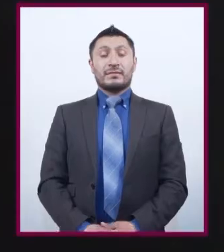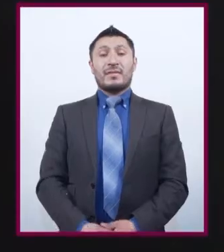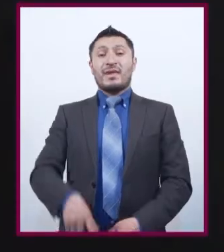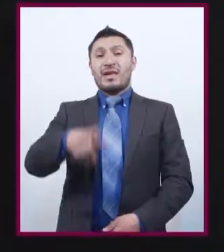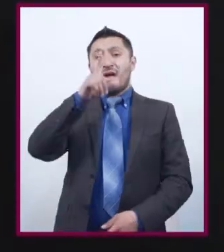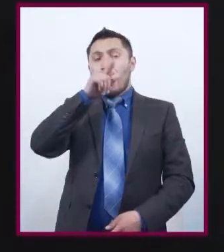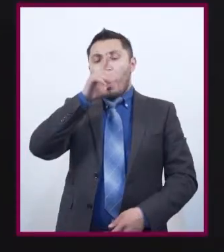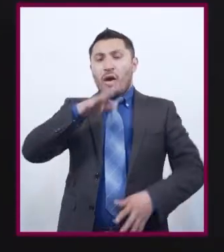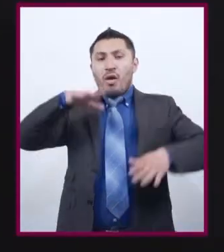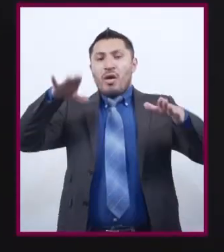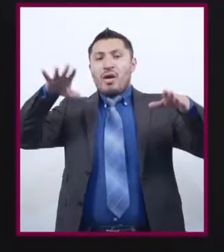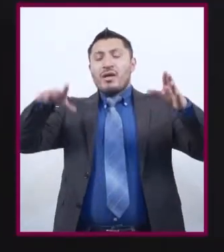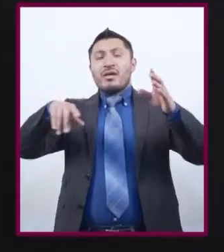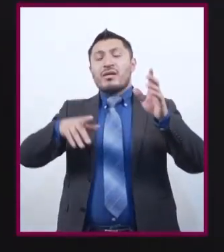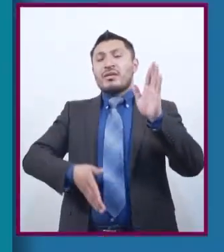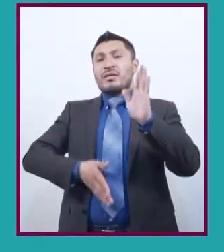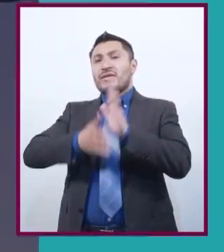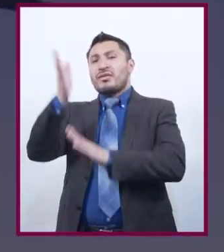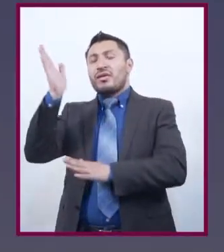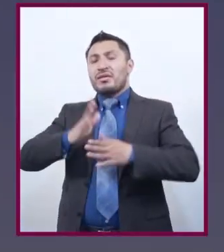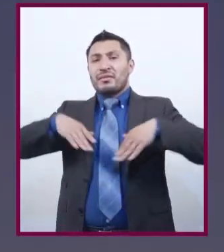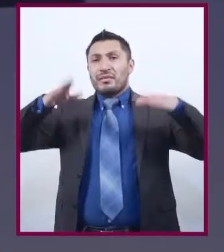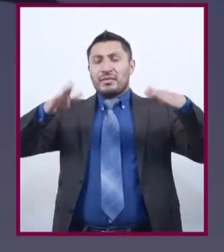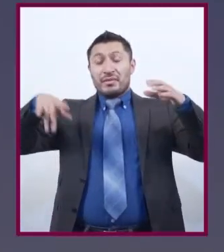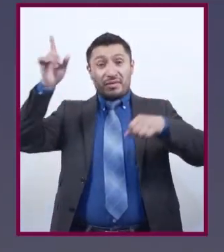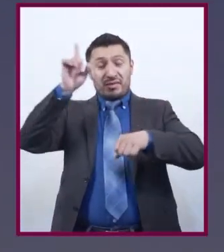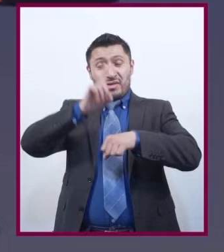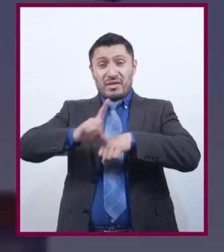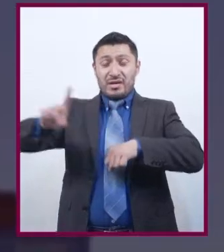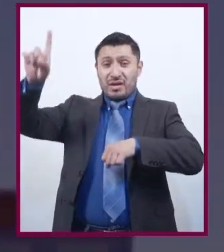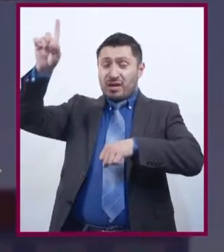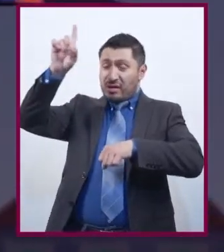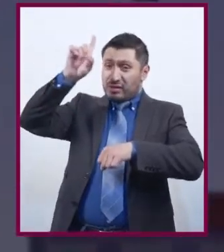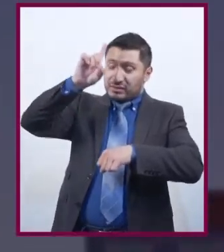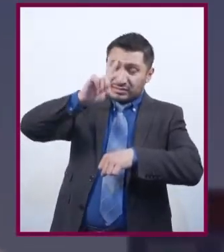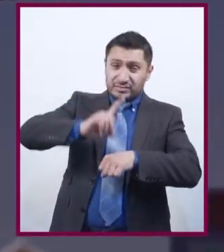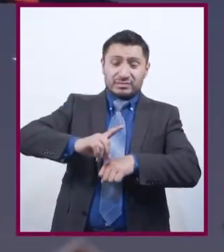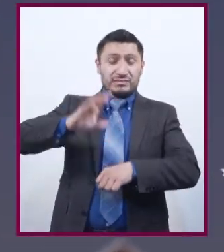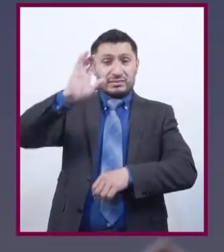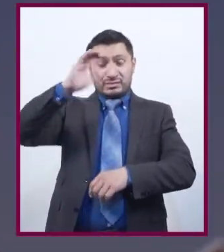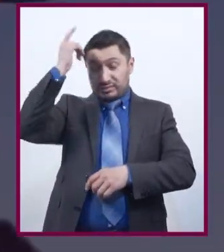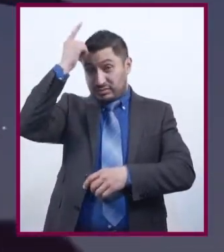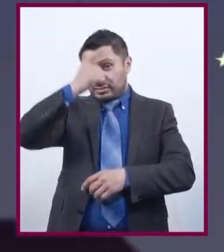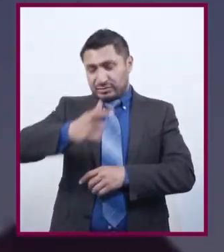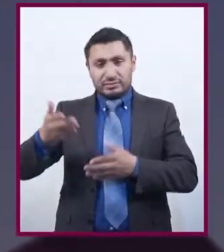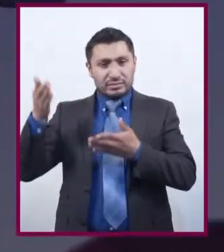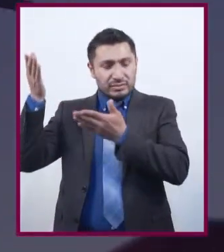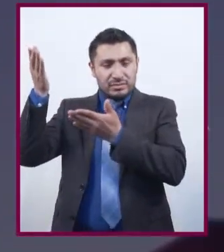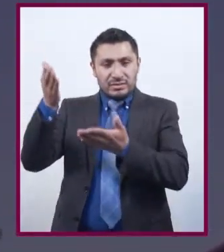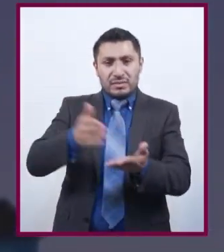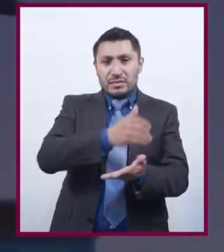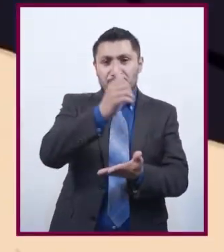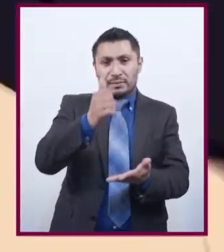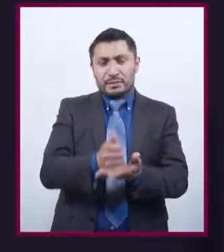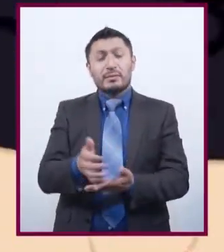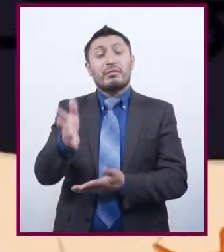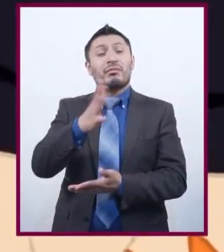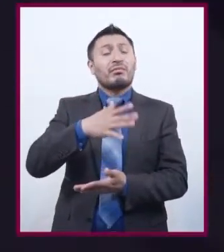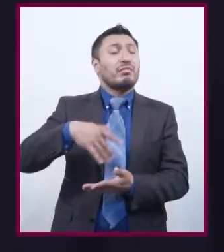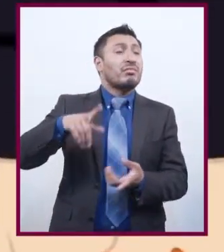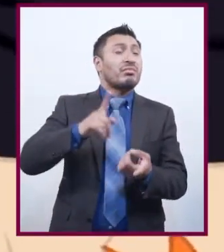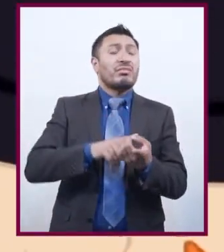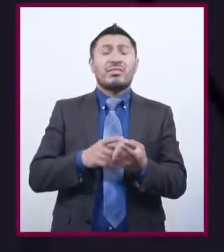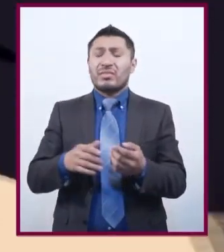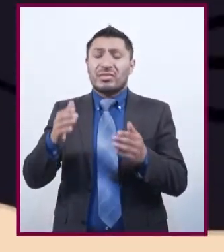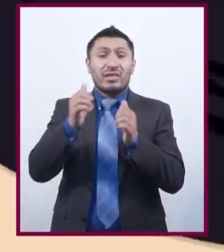y la golondrina se fue voló durante todo el día Y al caer la noche llegó a la ciudad donde